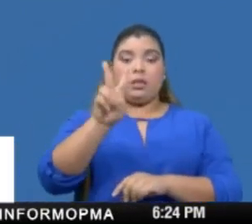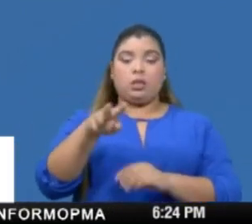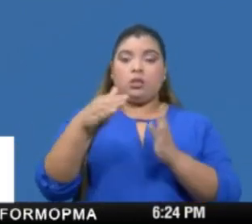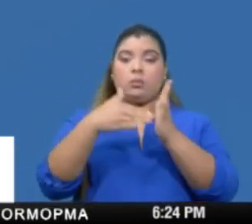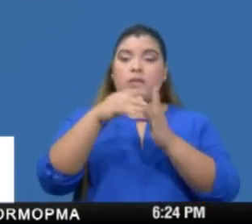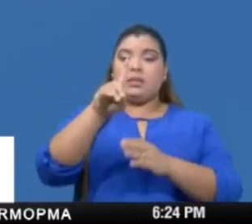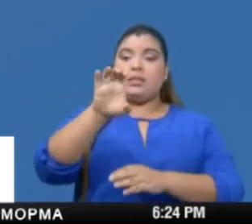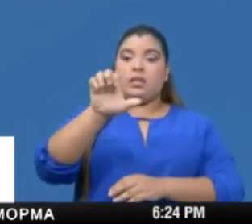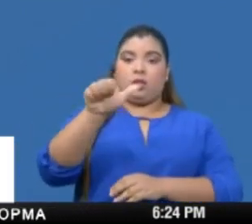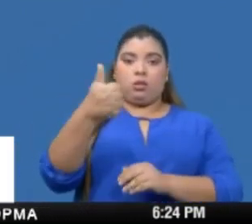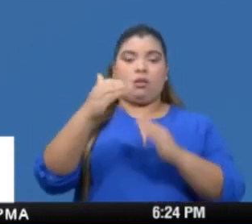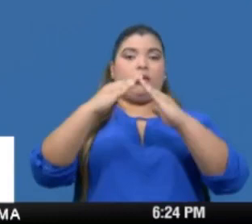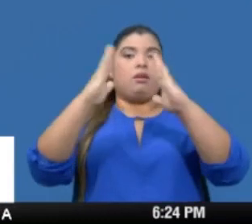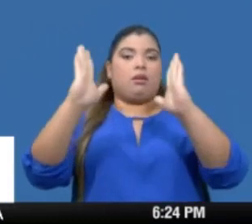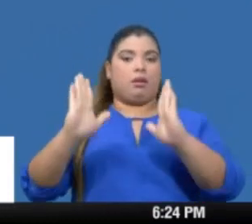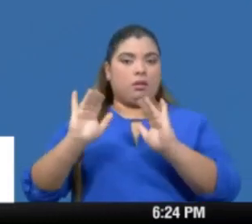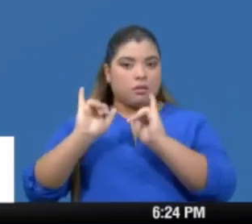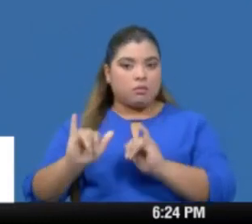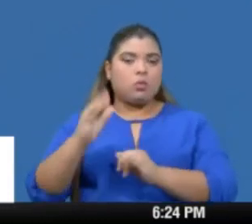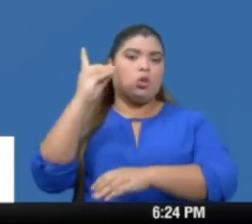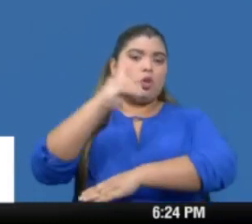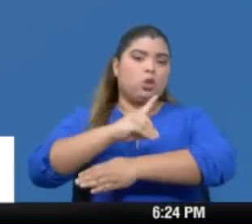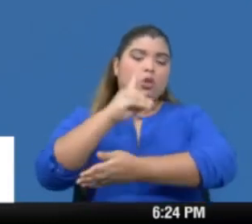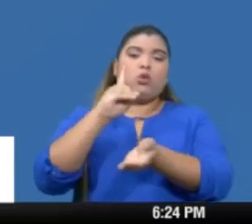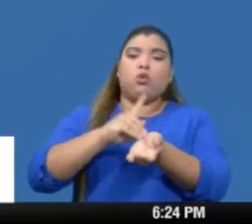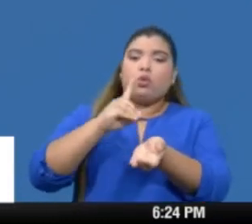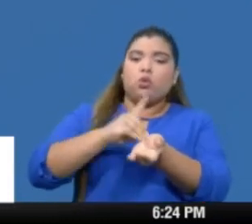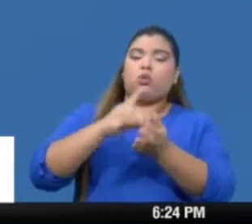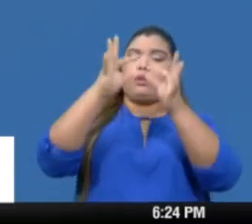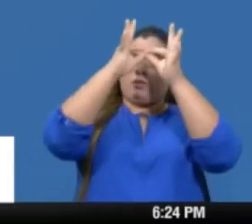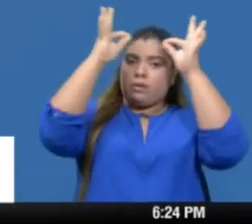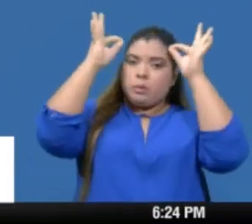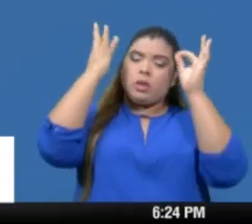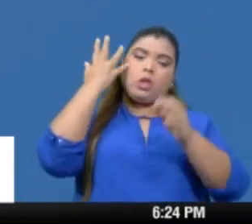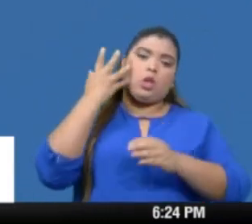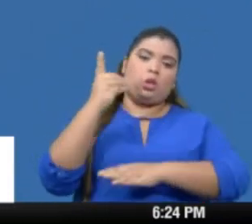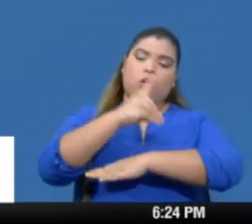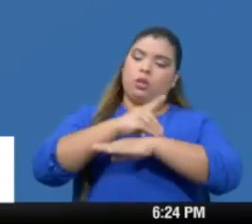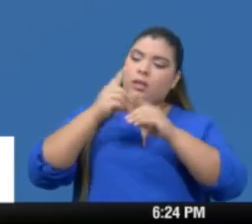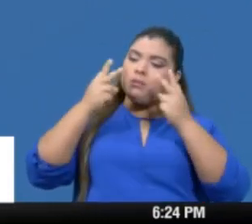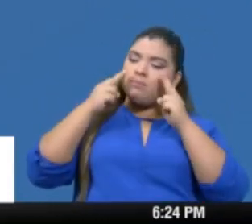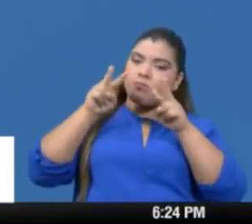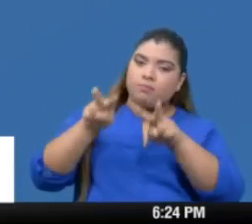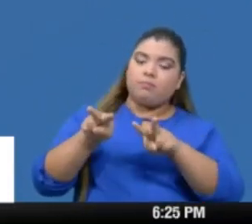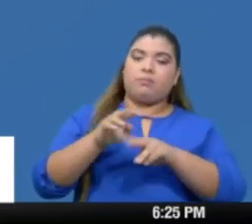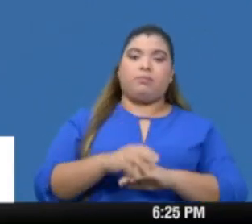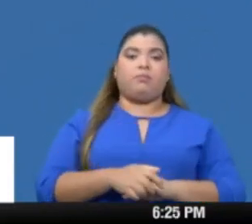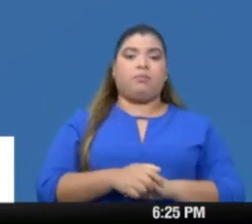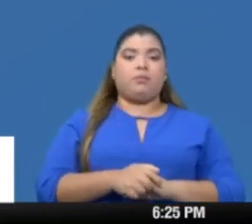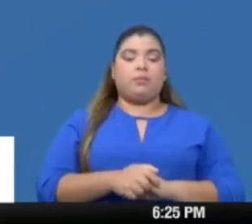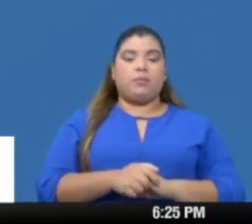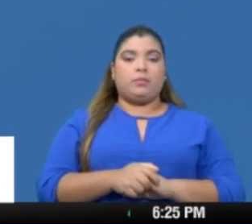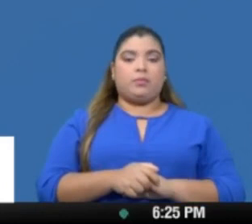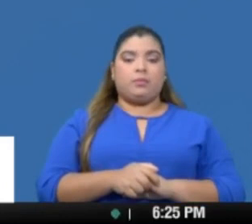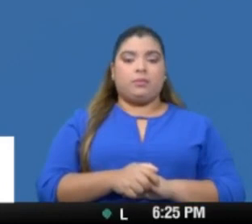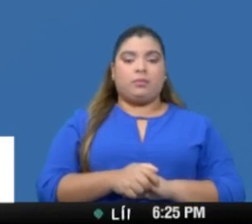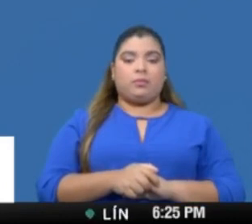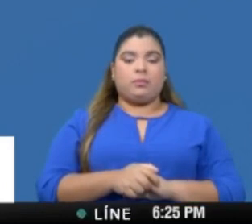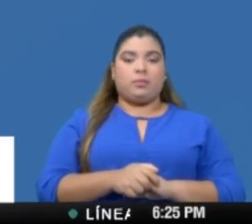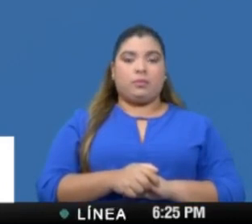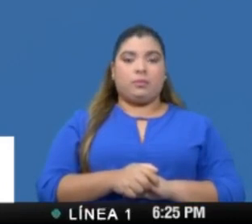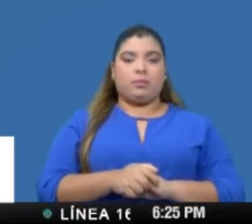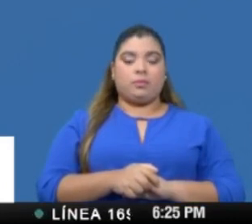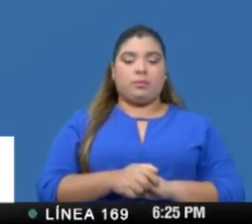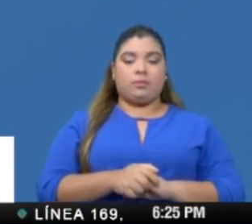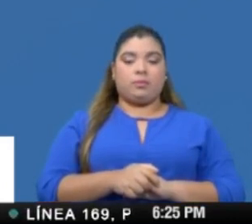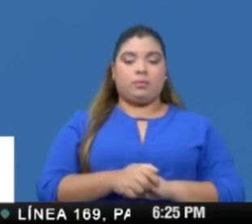están haciendo en sus casas, con seguimiento diario por parte del equipo de salud. De las hospitalizaciones tenemos 152 en las unidades de